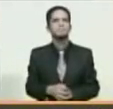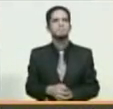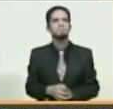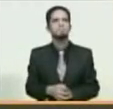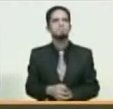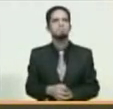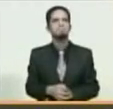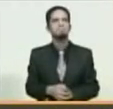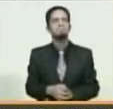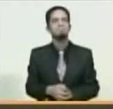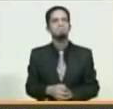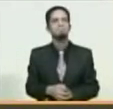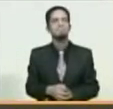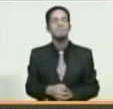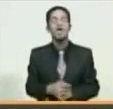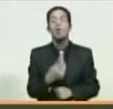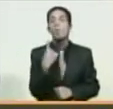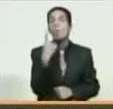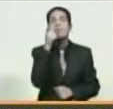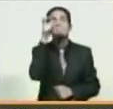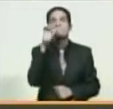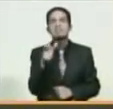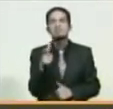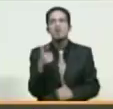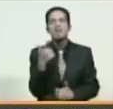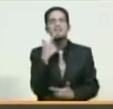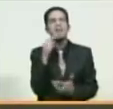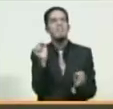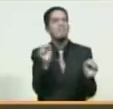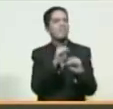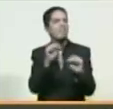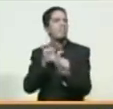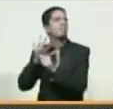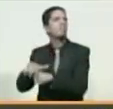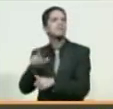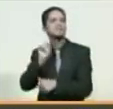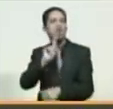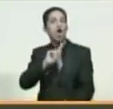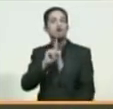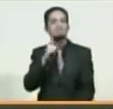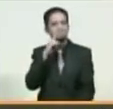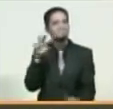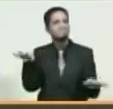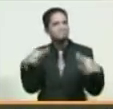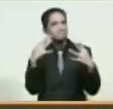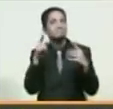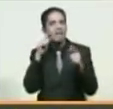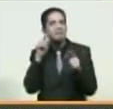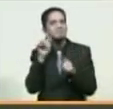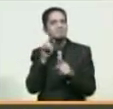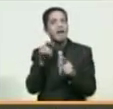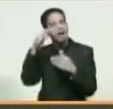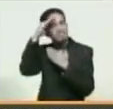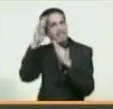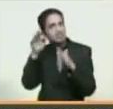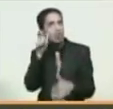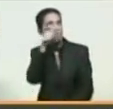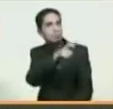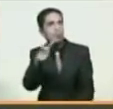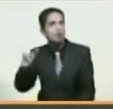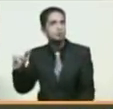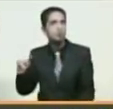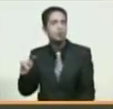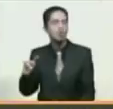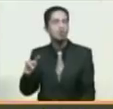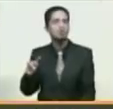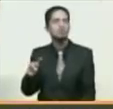hubo una sola voz que no haya sido tomada en cuenta para decirle a las élites que le hacen la guerra al pueblo,